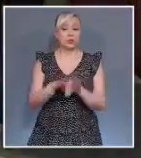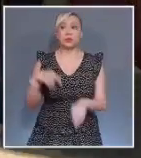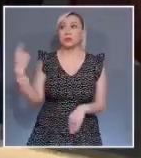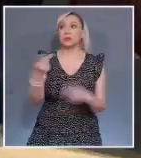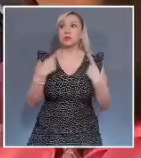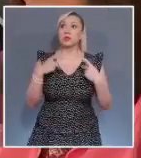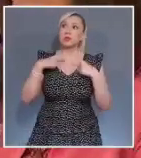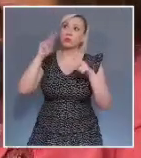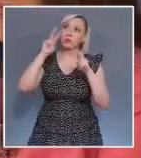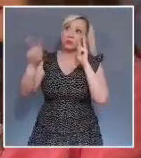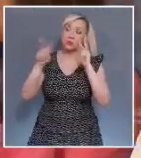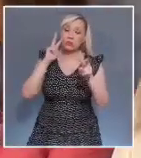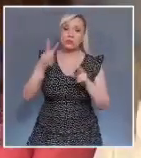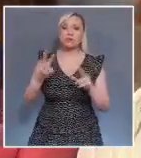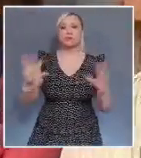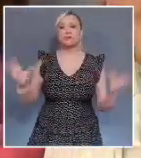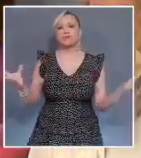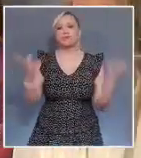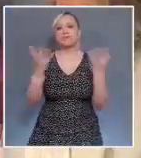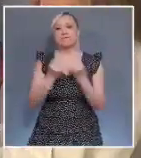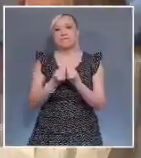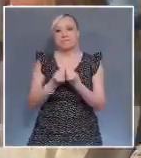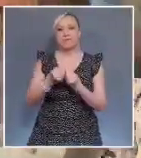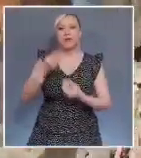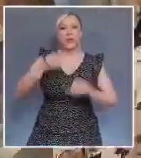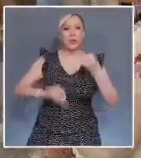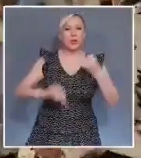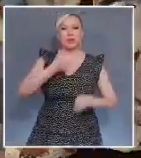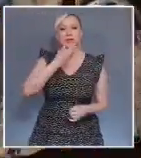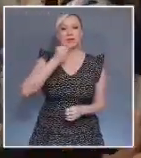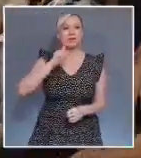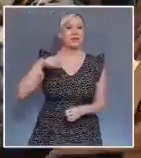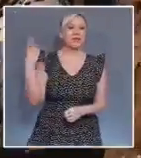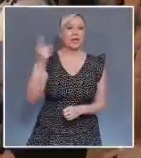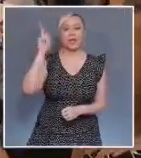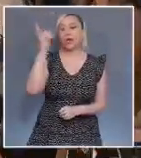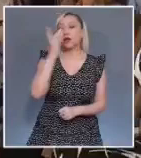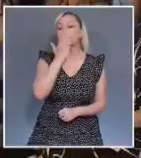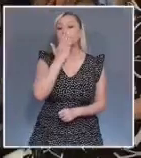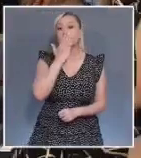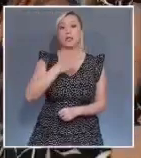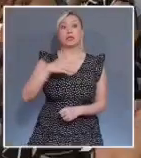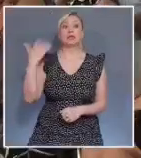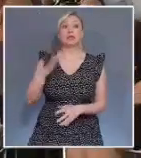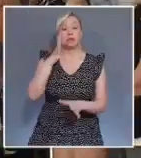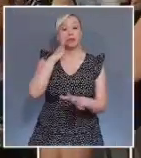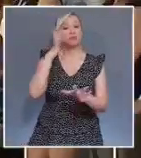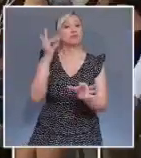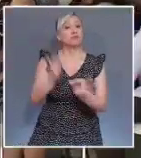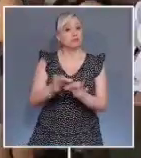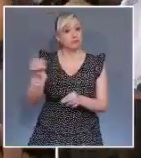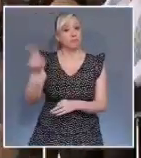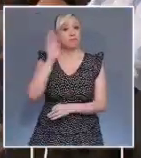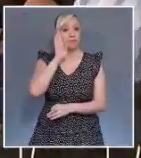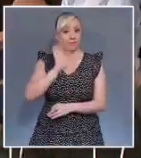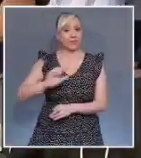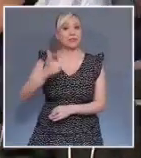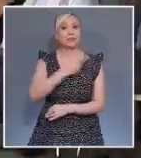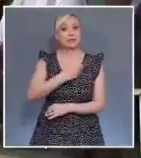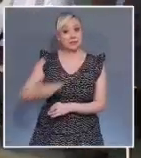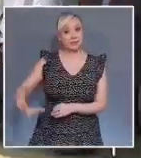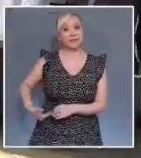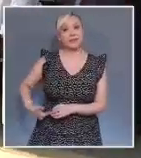con juzgadoras y juzgadores de Sonora, reconocieron el compromiso de la ministra presidenta del Consejo de la Judicatura